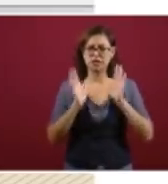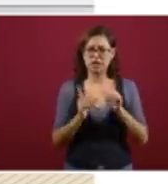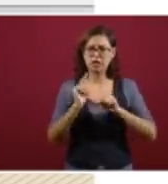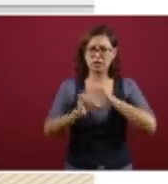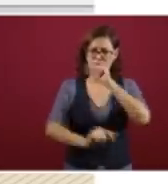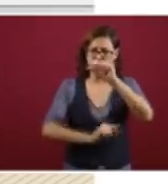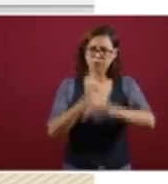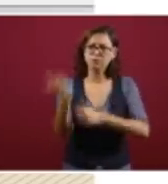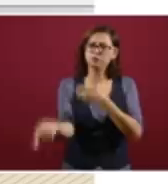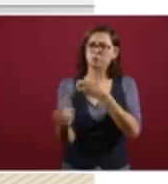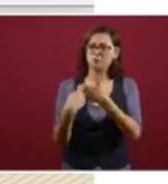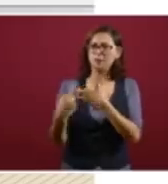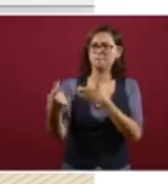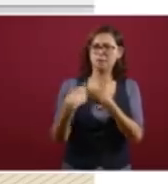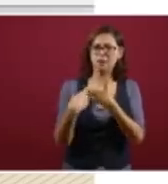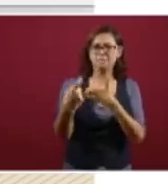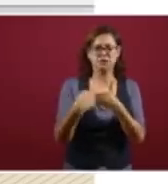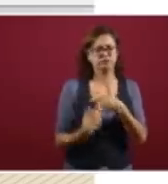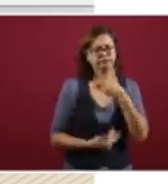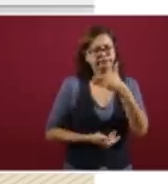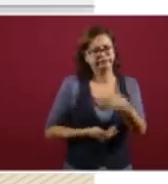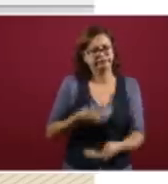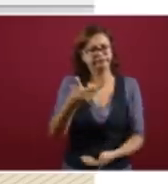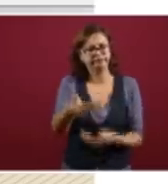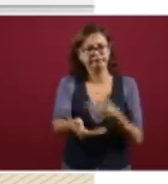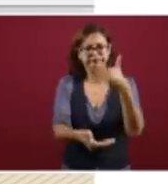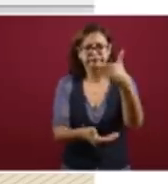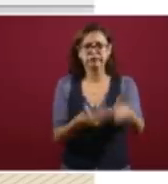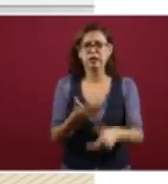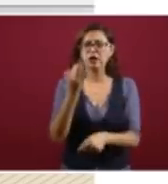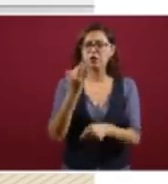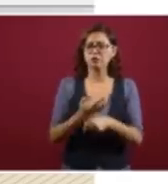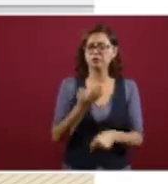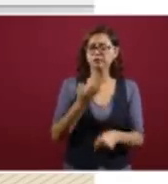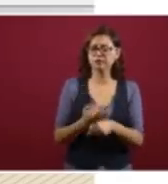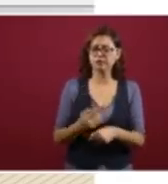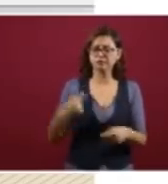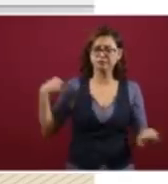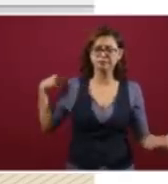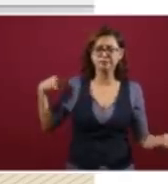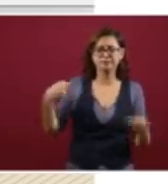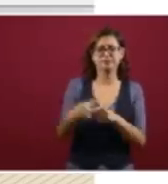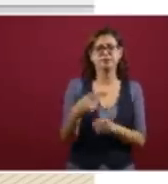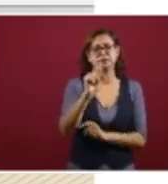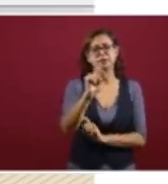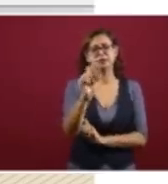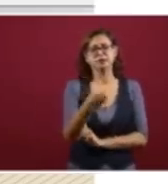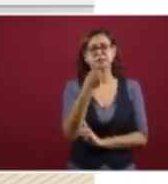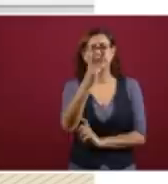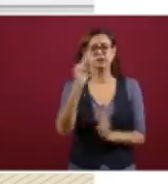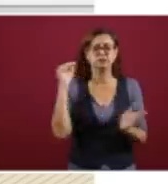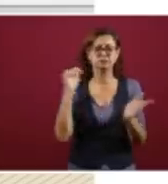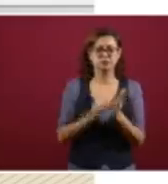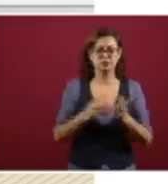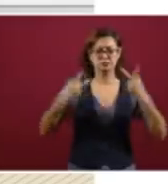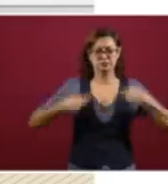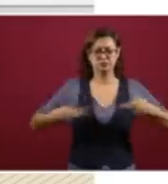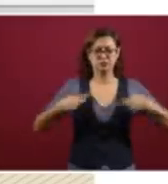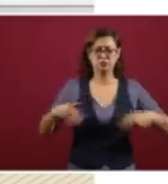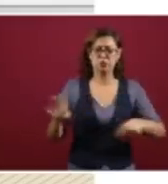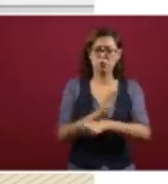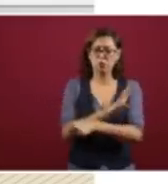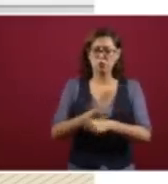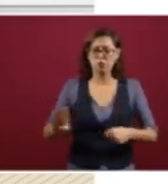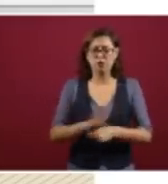seguir conformando conforme avance el programa. Hasta ahora, pues en esto han participado más de 23 mil beneficiarios en